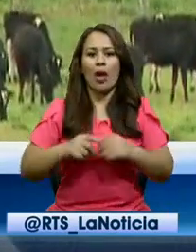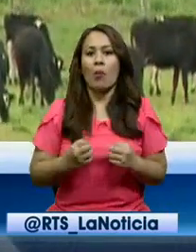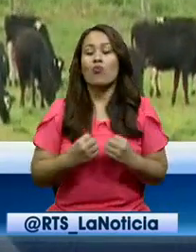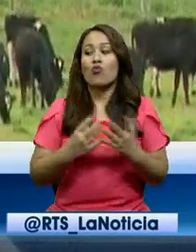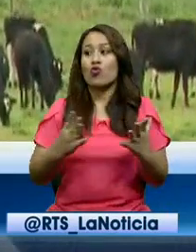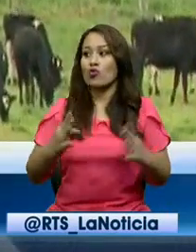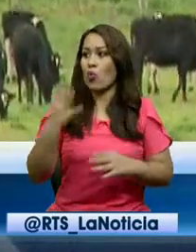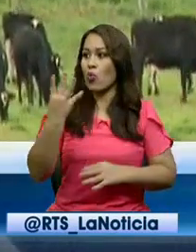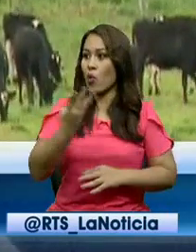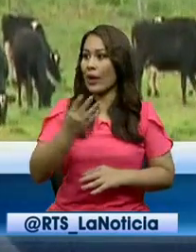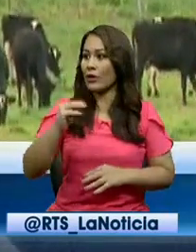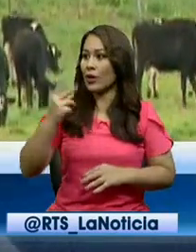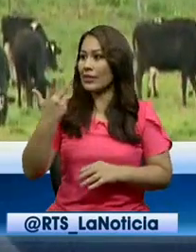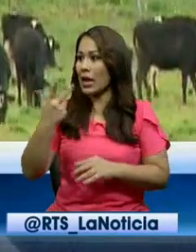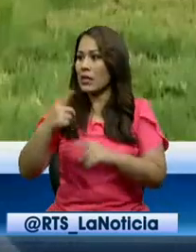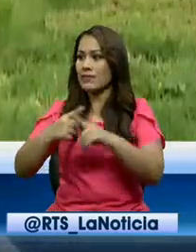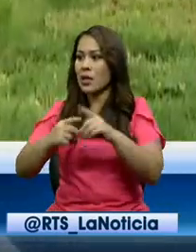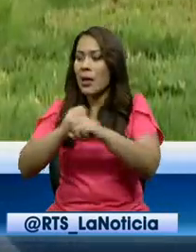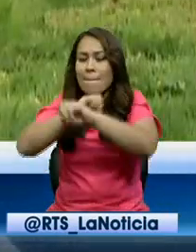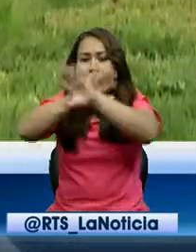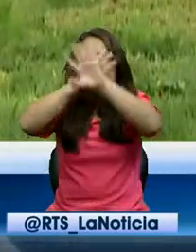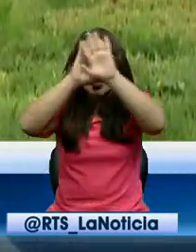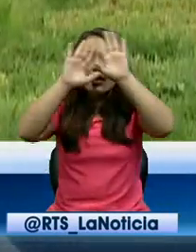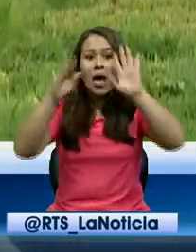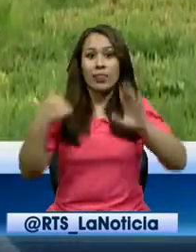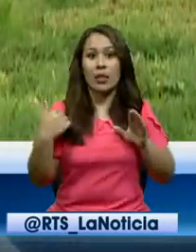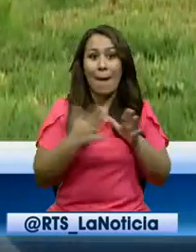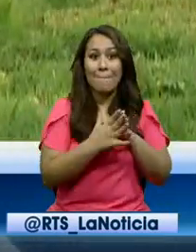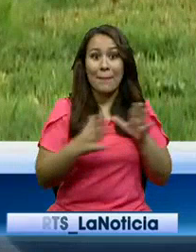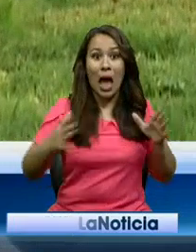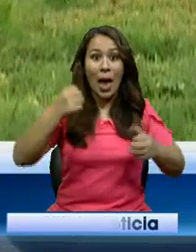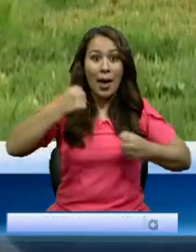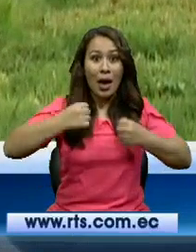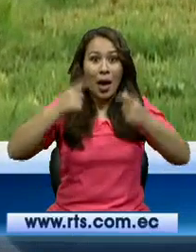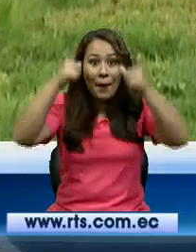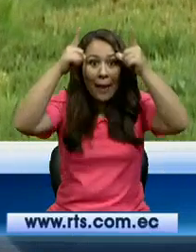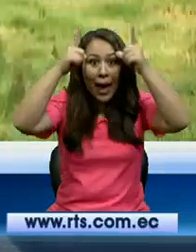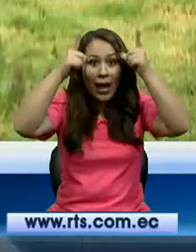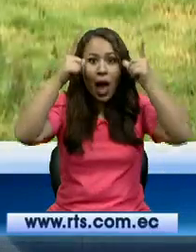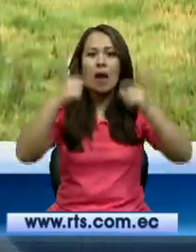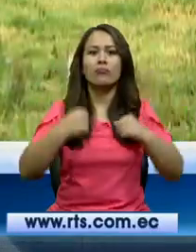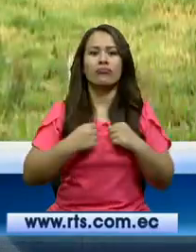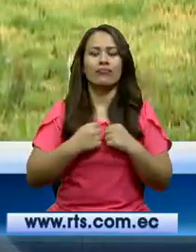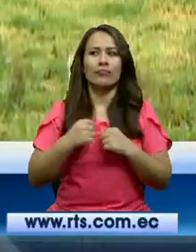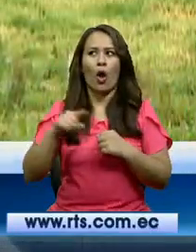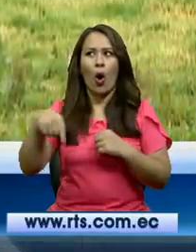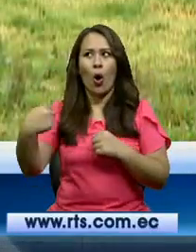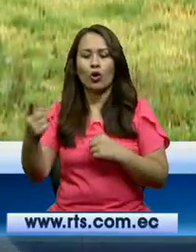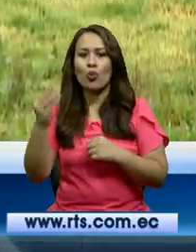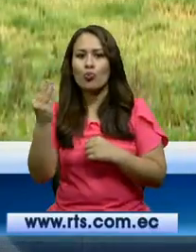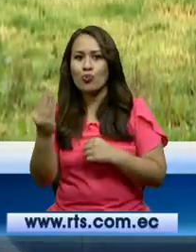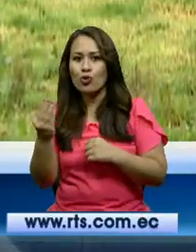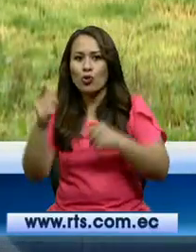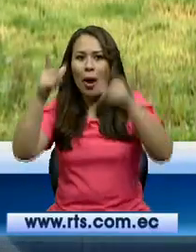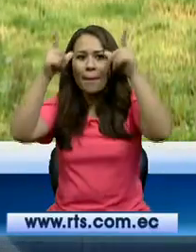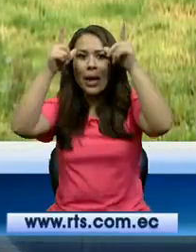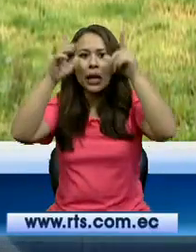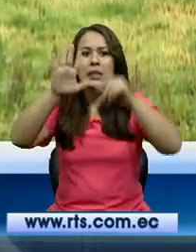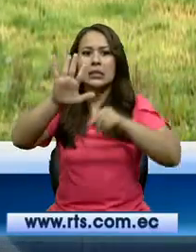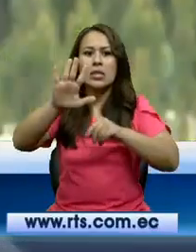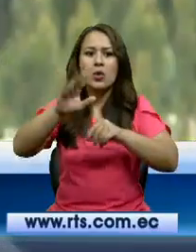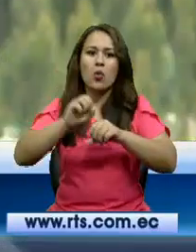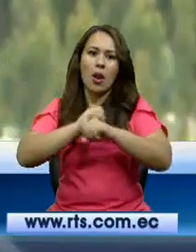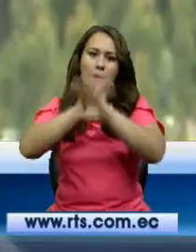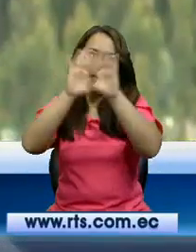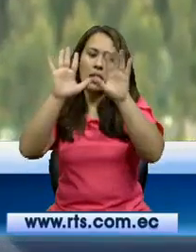madrugan a las 4, 3 y media, 4, los que tienen más, los que tenemos pocos, más o menos desde el promedio de las 5 a 5 y